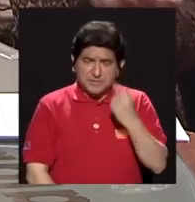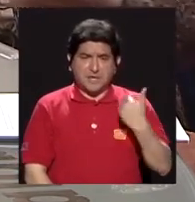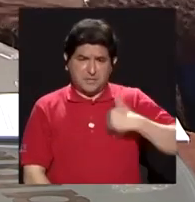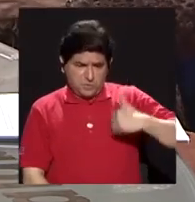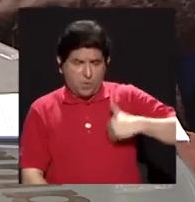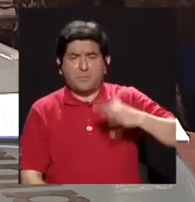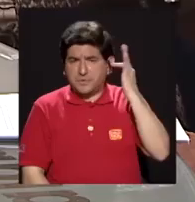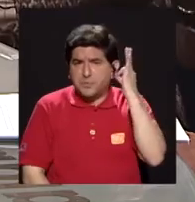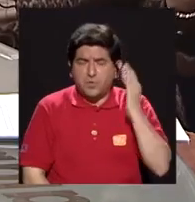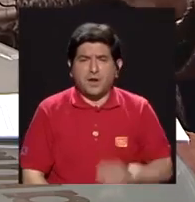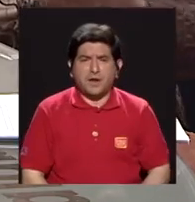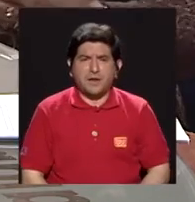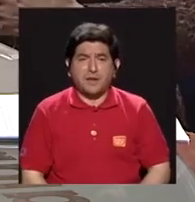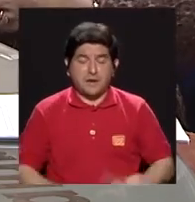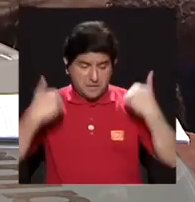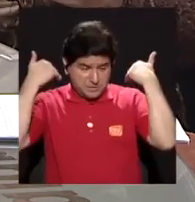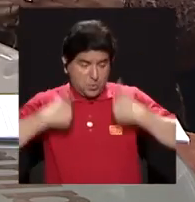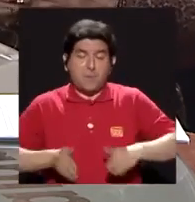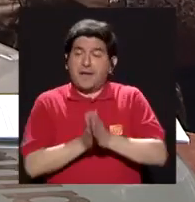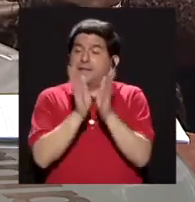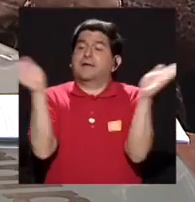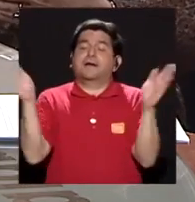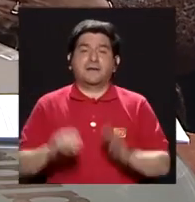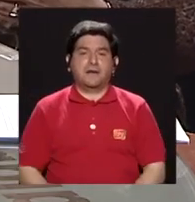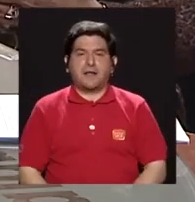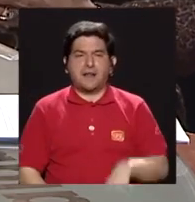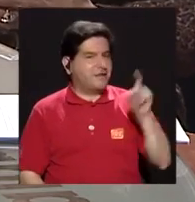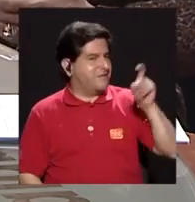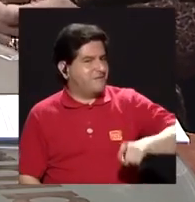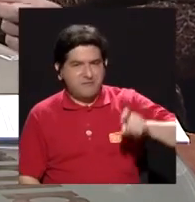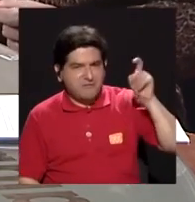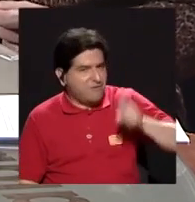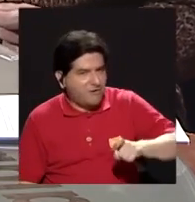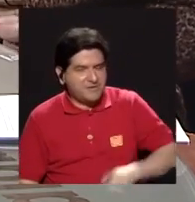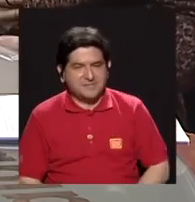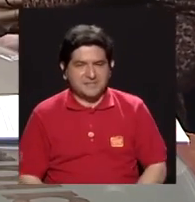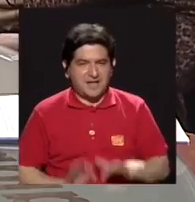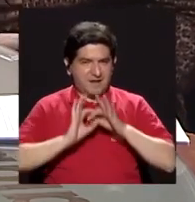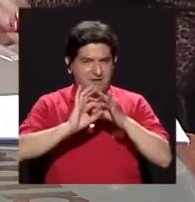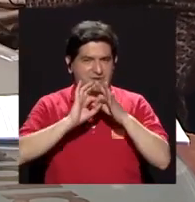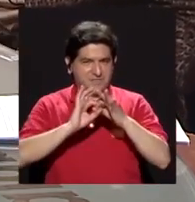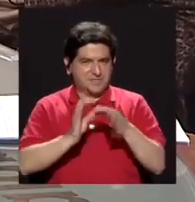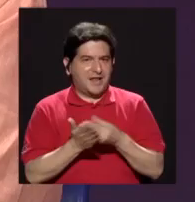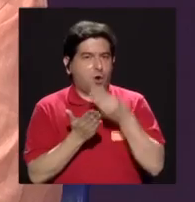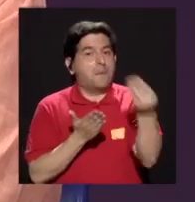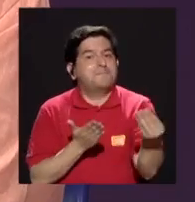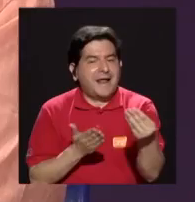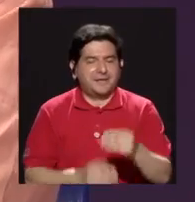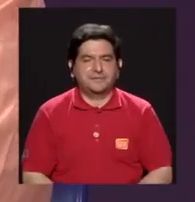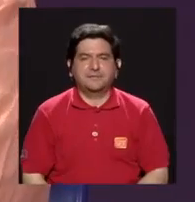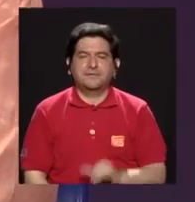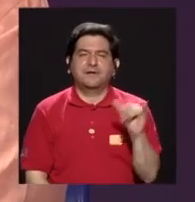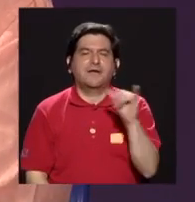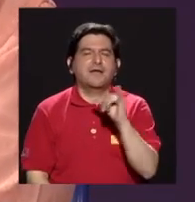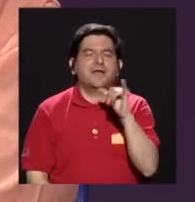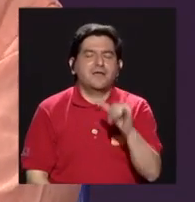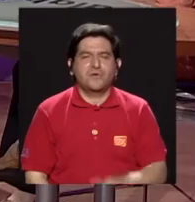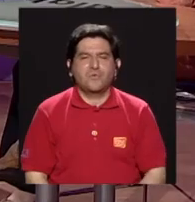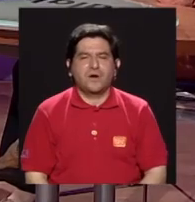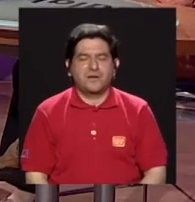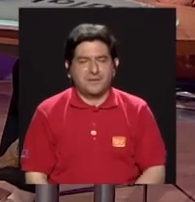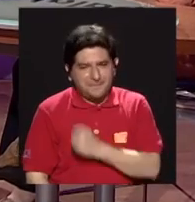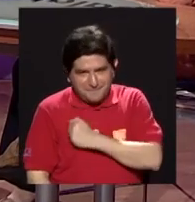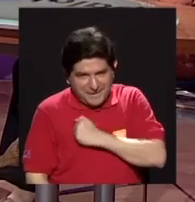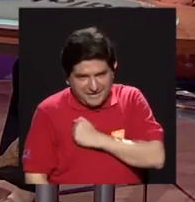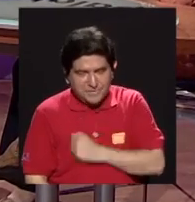hombres y las mujeres entre la humanidad en general y no necesariamente que el sexo es algo que se compra igualmente hallamos estudios y